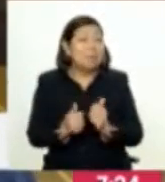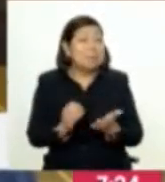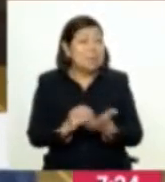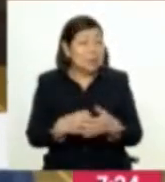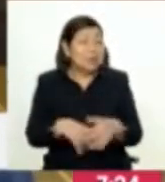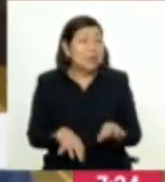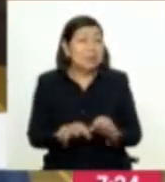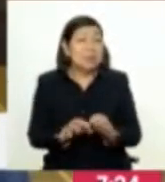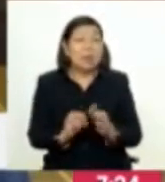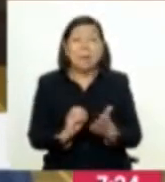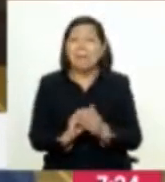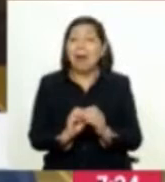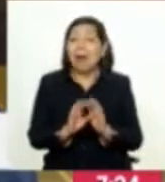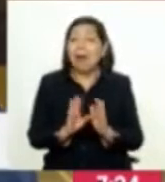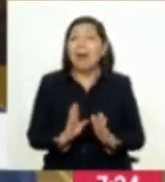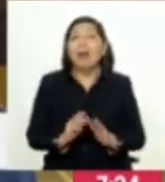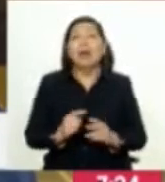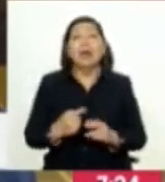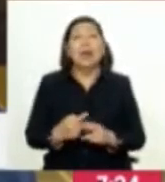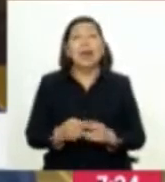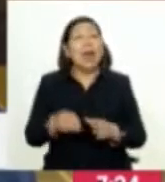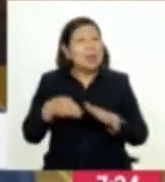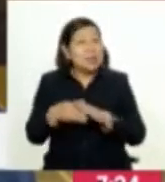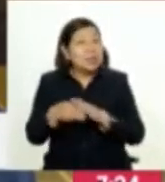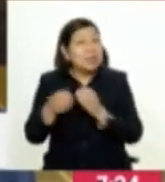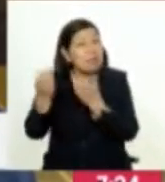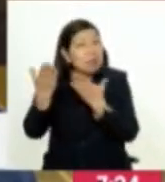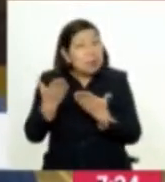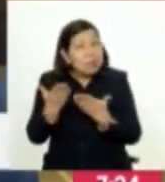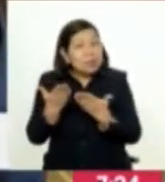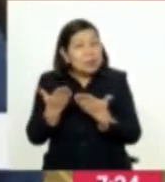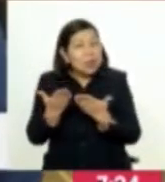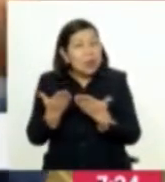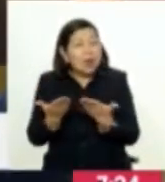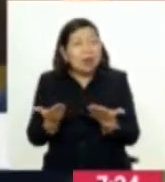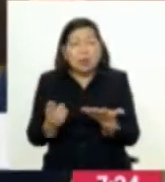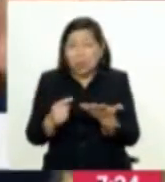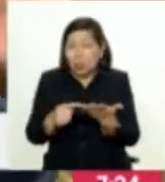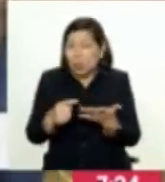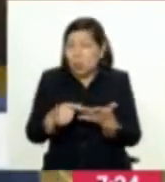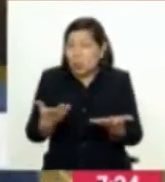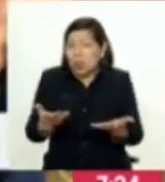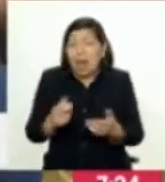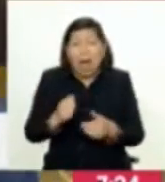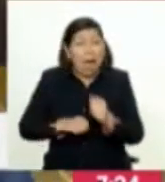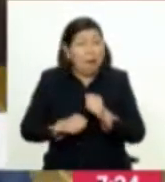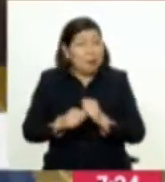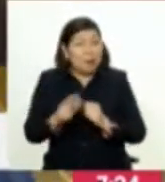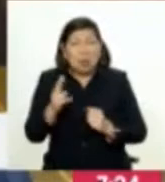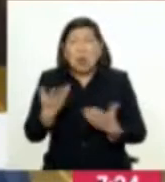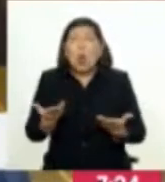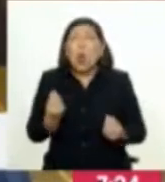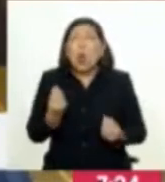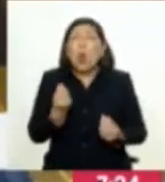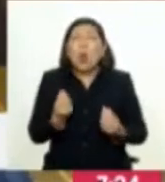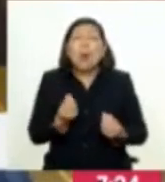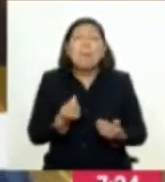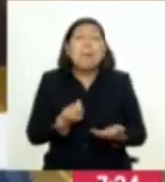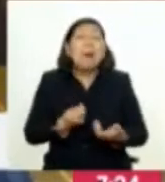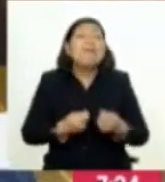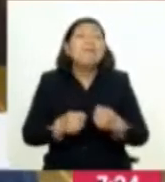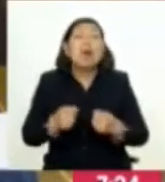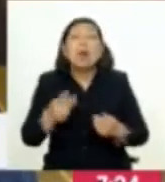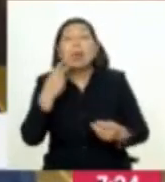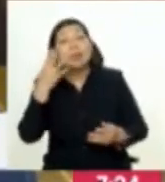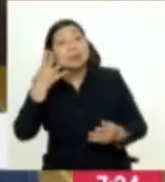importantes. Transparencia, por ejemplo, ¿no?, acceso a la información pública. Mire, antes del 2000 nadie sabía cómo eran las cuentas públicas,